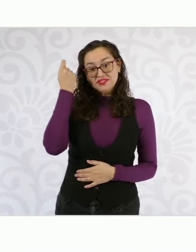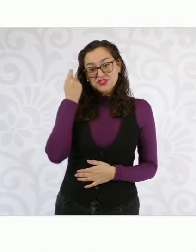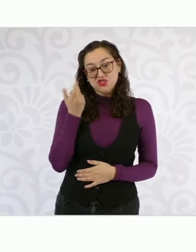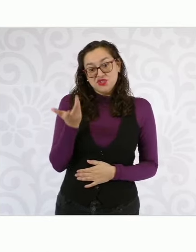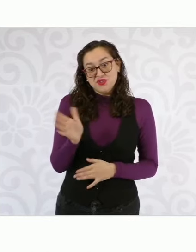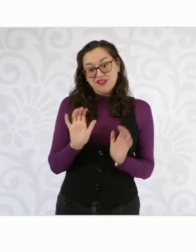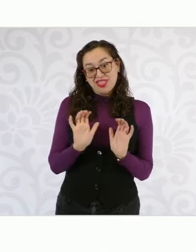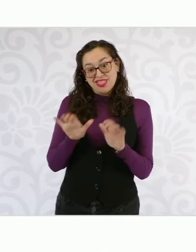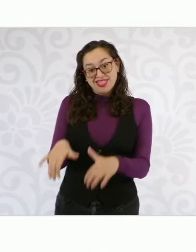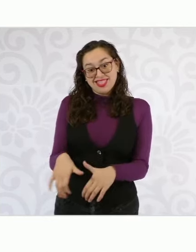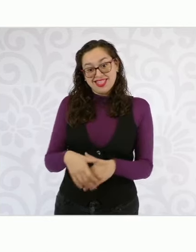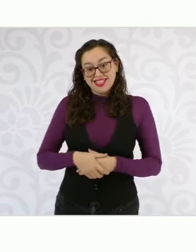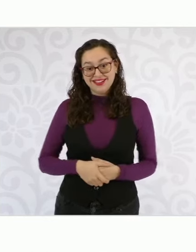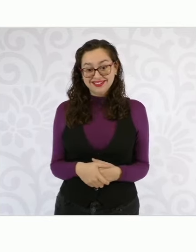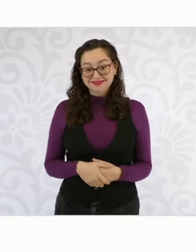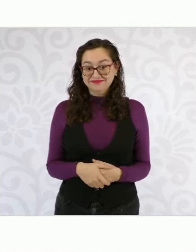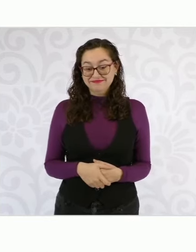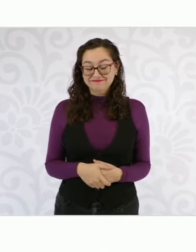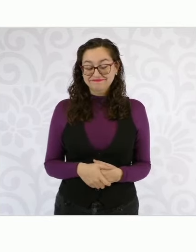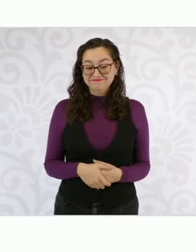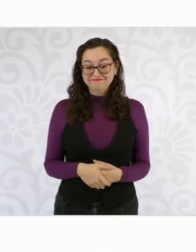inscribiéndose a la pensión de adulto mayor.